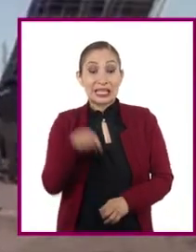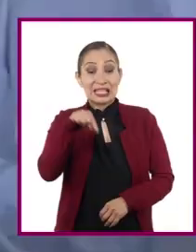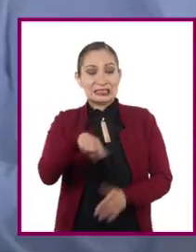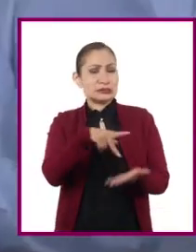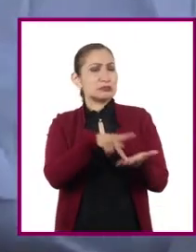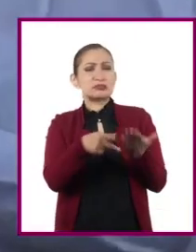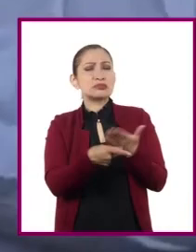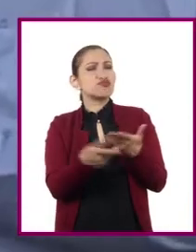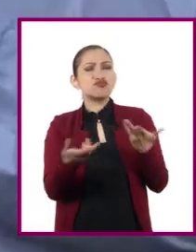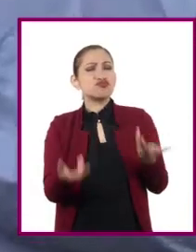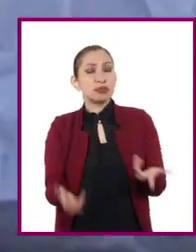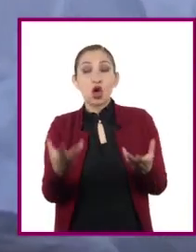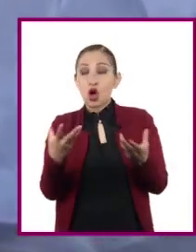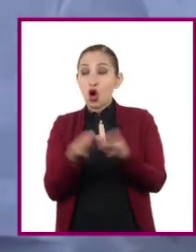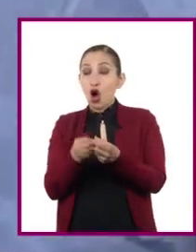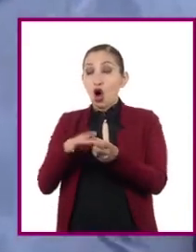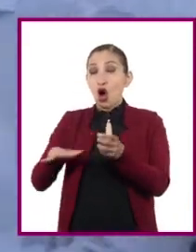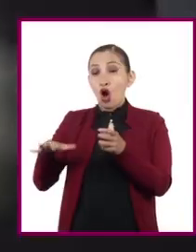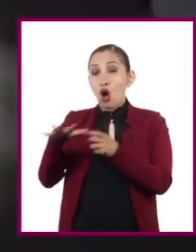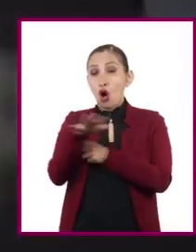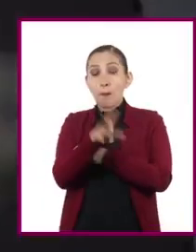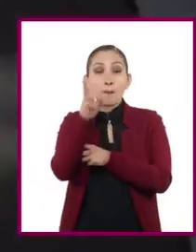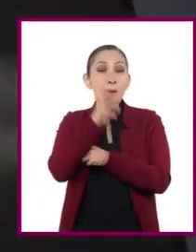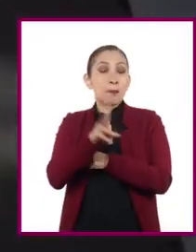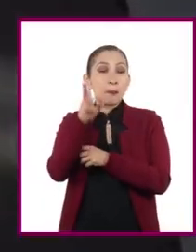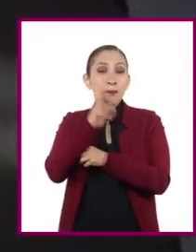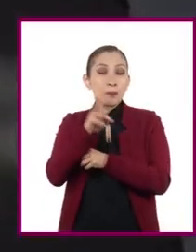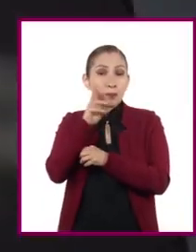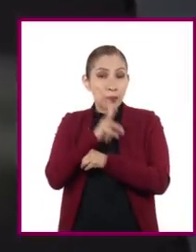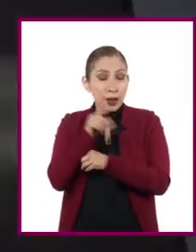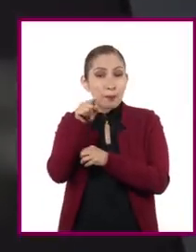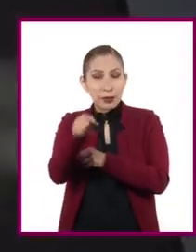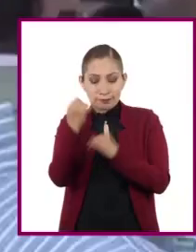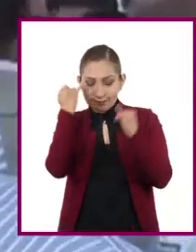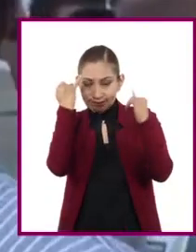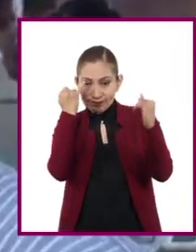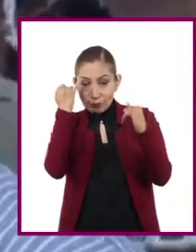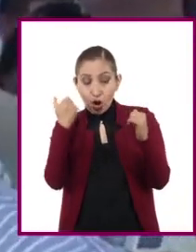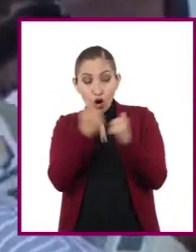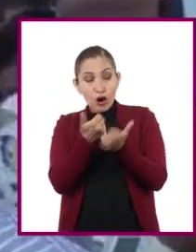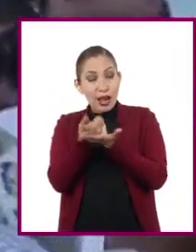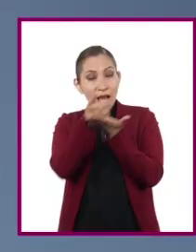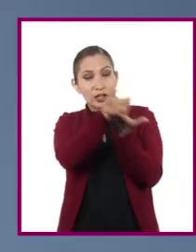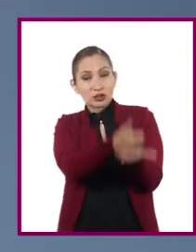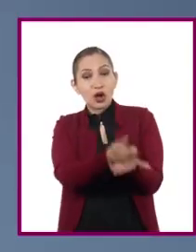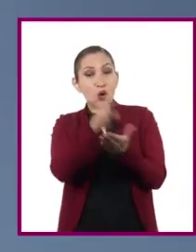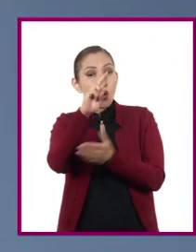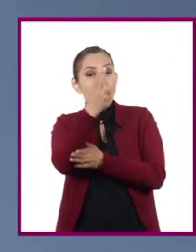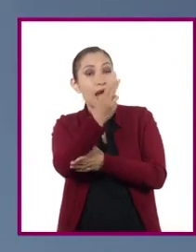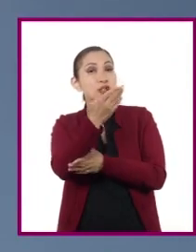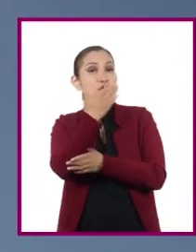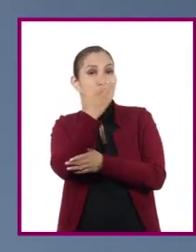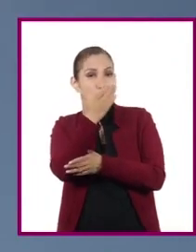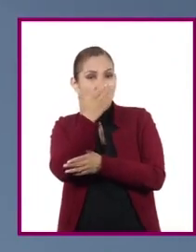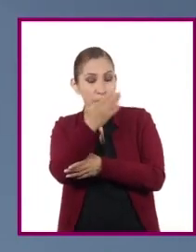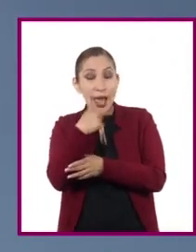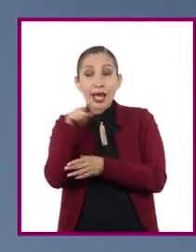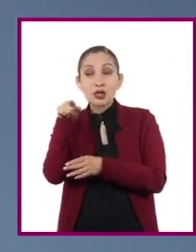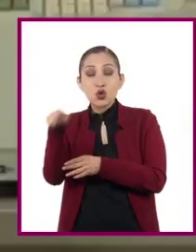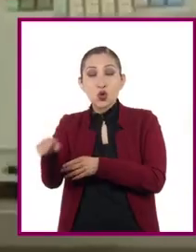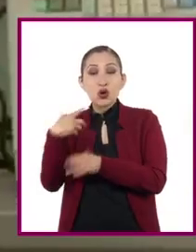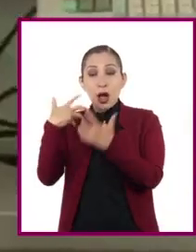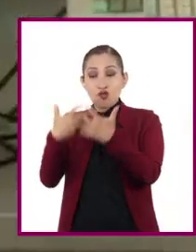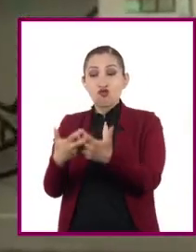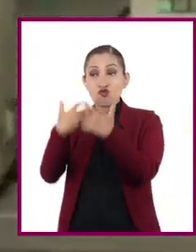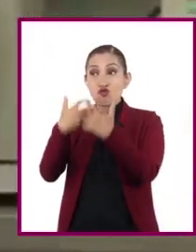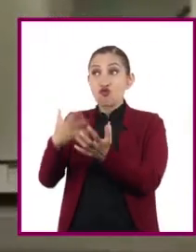Este proyecto, junto con el campo de pruebas de bióstatos, desarrollado en colaboración con la Universidad de Sonora y una